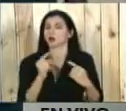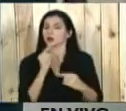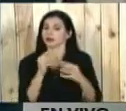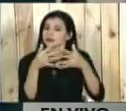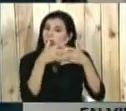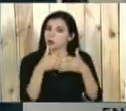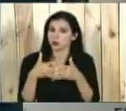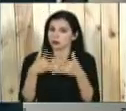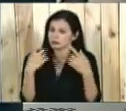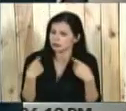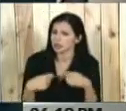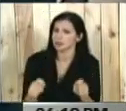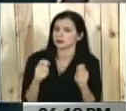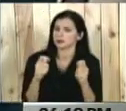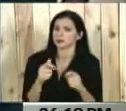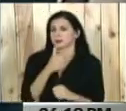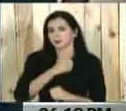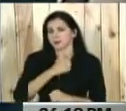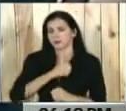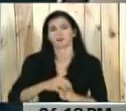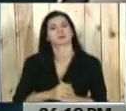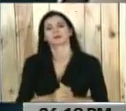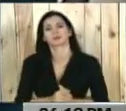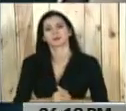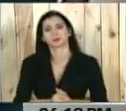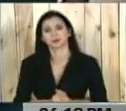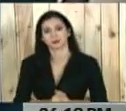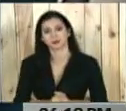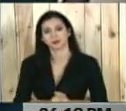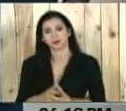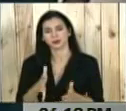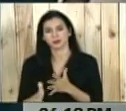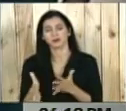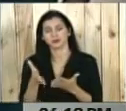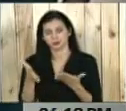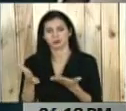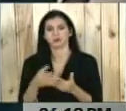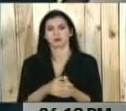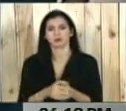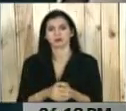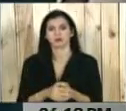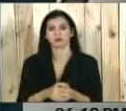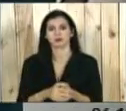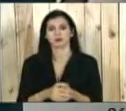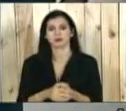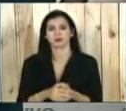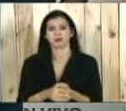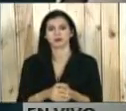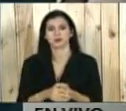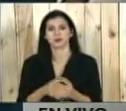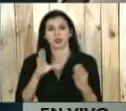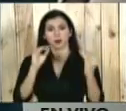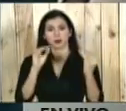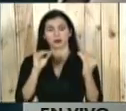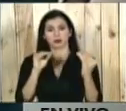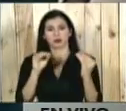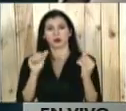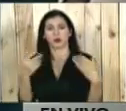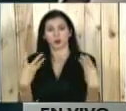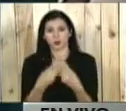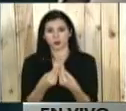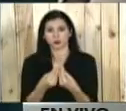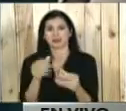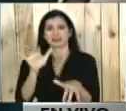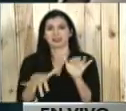Unidos. Y en ese sentido se encaminó la conversación con el secretario de Estado John